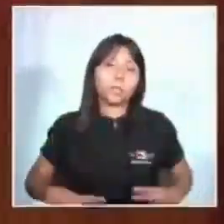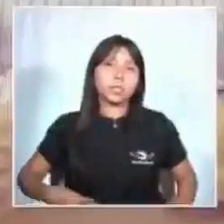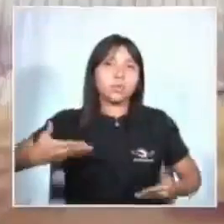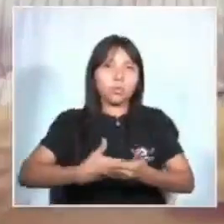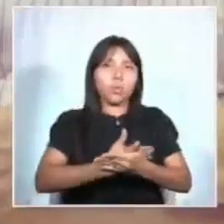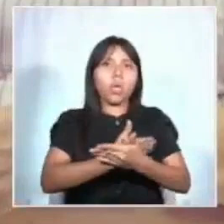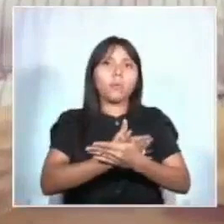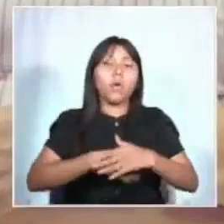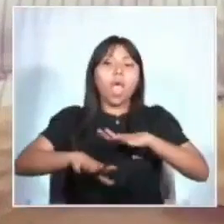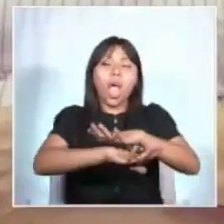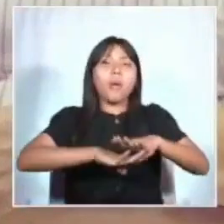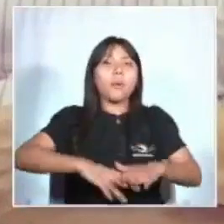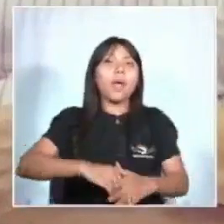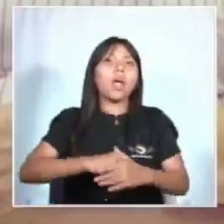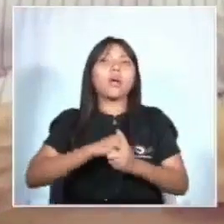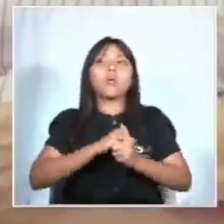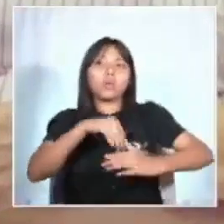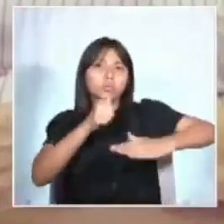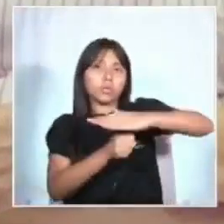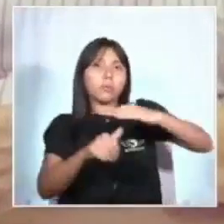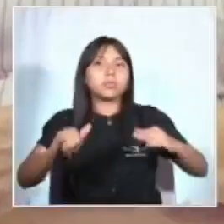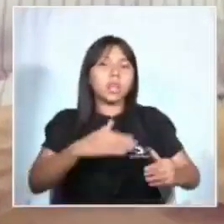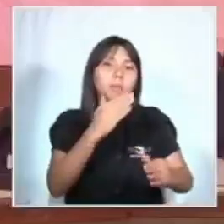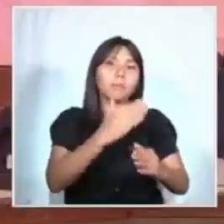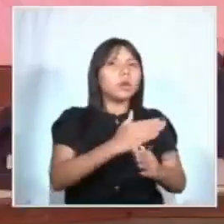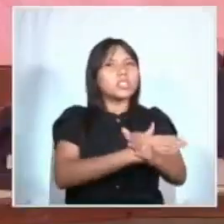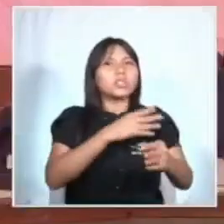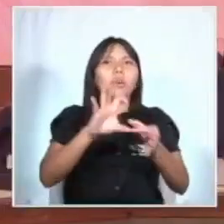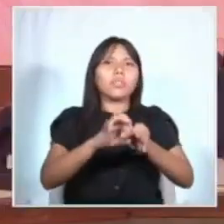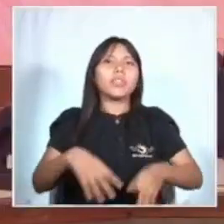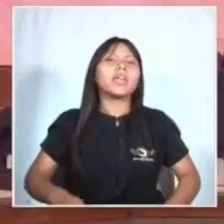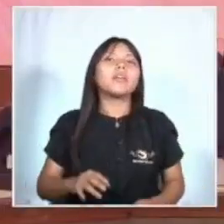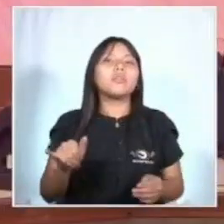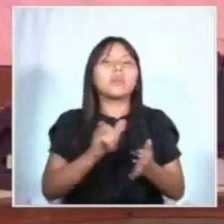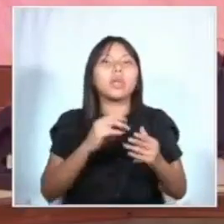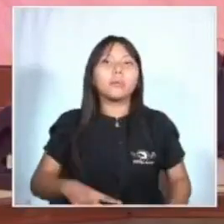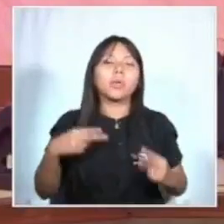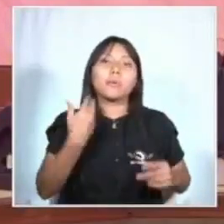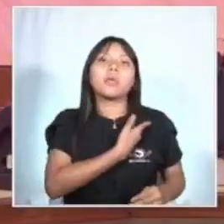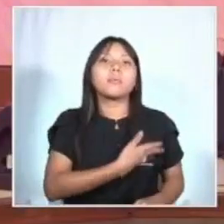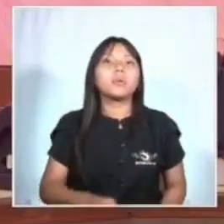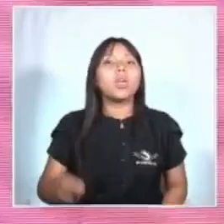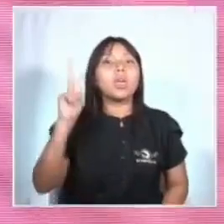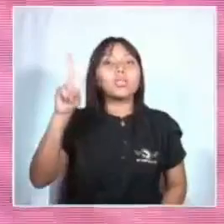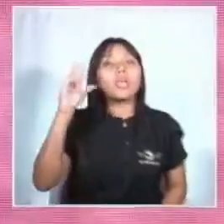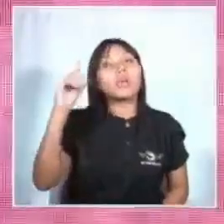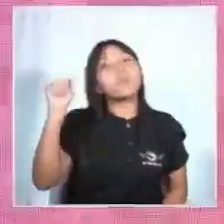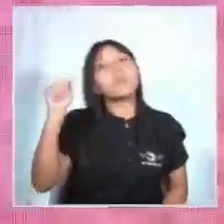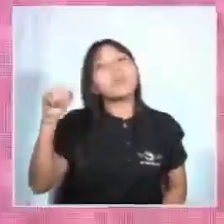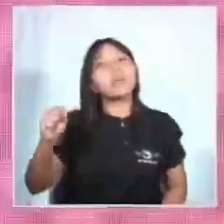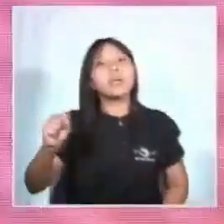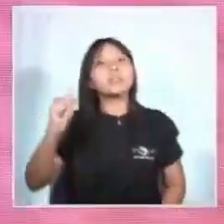abajo escondemos el proceso del trauma que vivimos. Biblia para respaldarlo. Segunda de Samuel capítulo